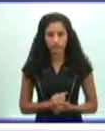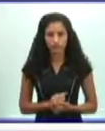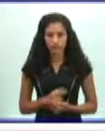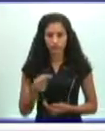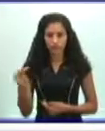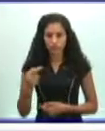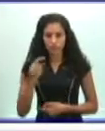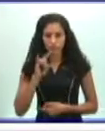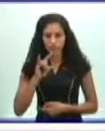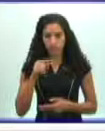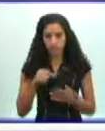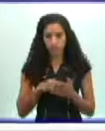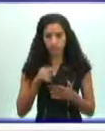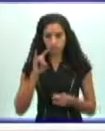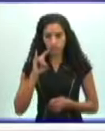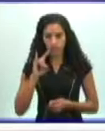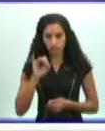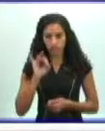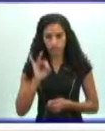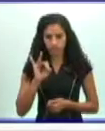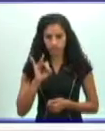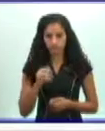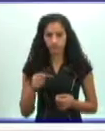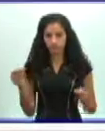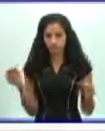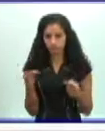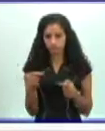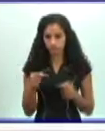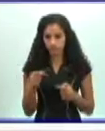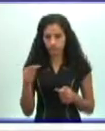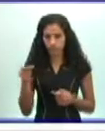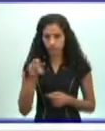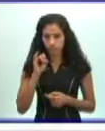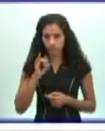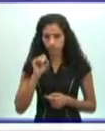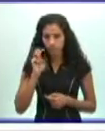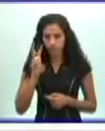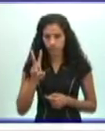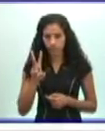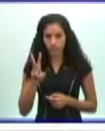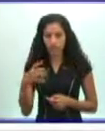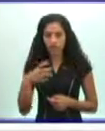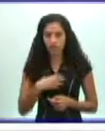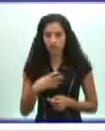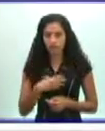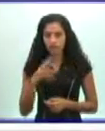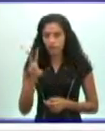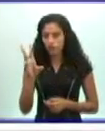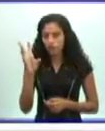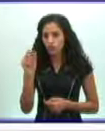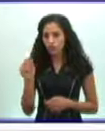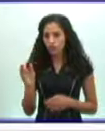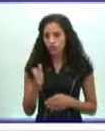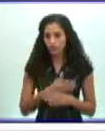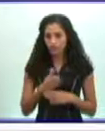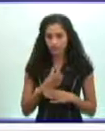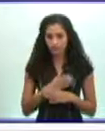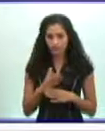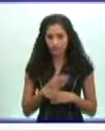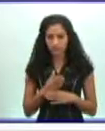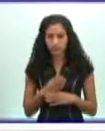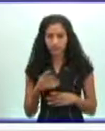Menos 9 por 7 es un producto de dos números con signos diferentes. Me va a dar